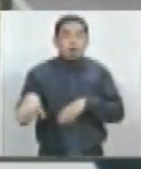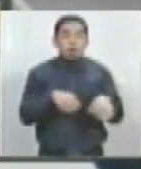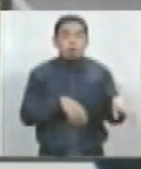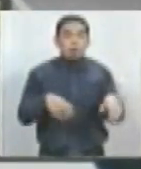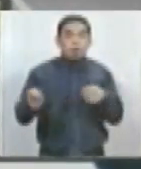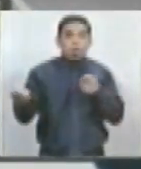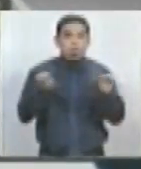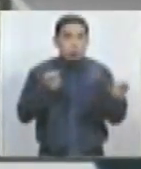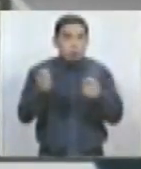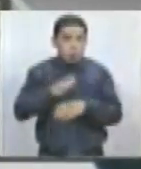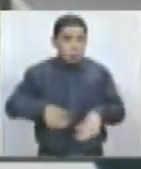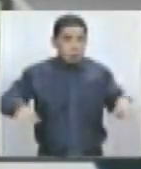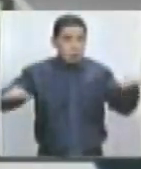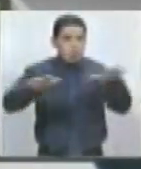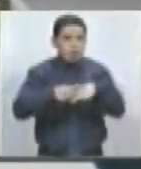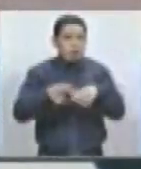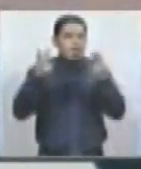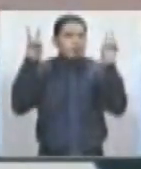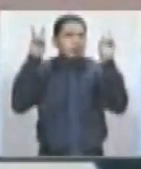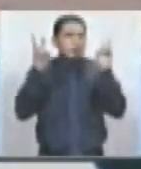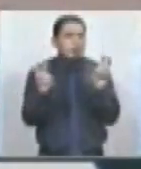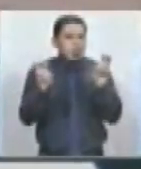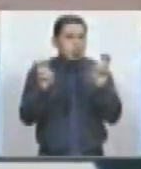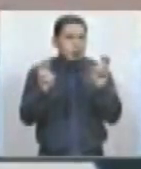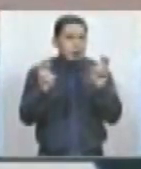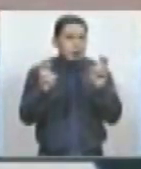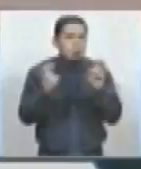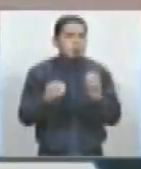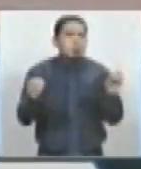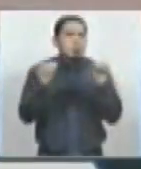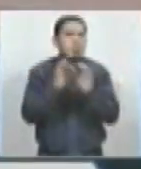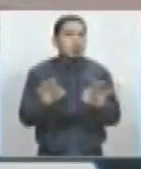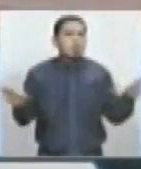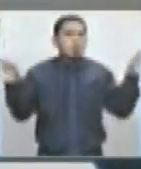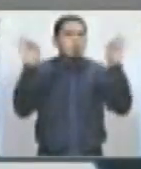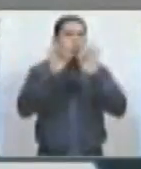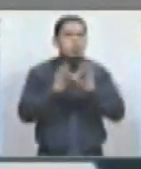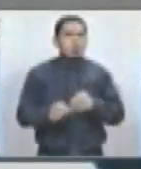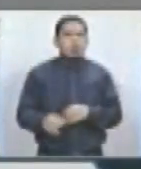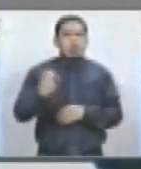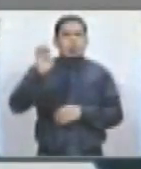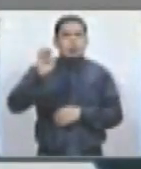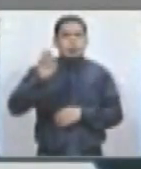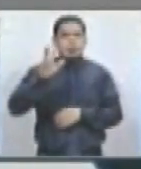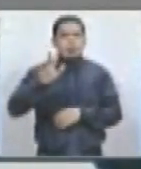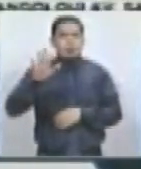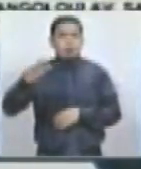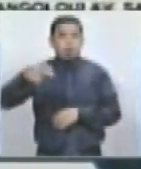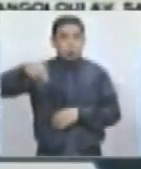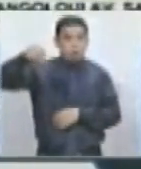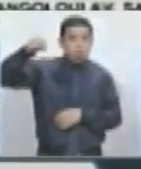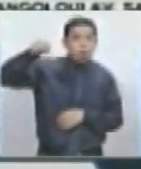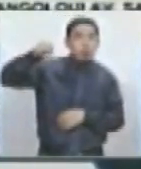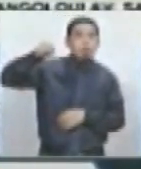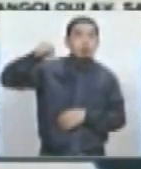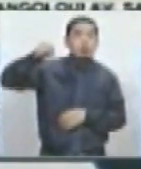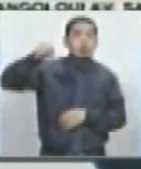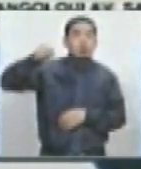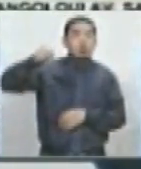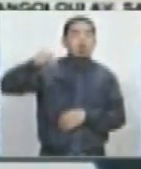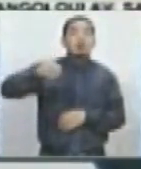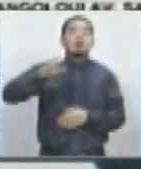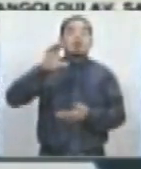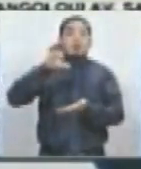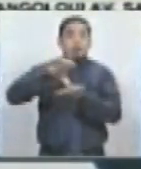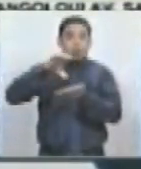que vamos a realizar en el eje principalmente lo que es la E35 Norte, Cayambe